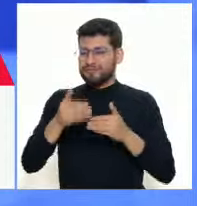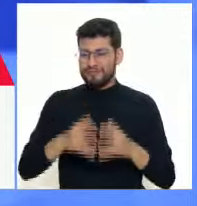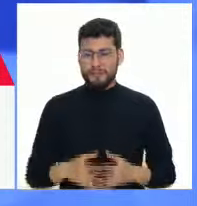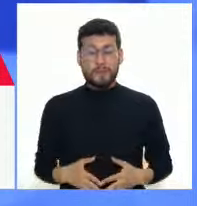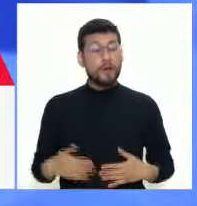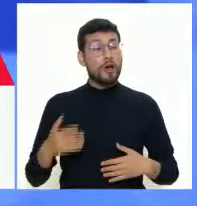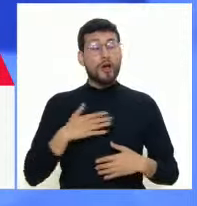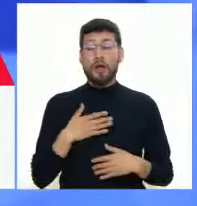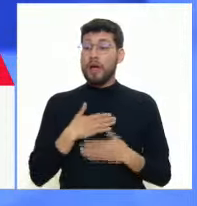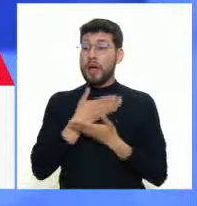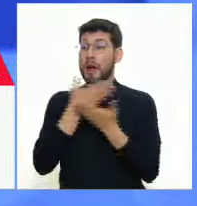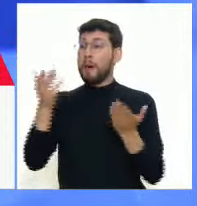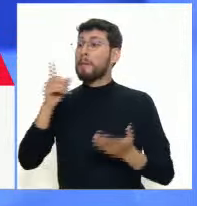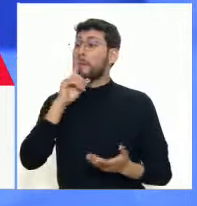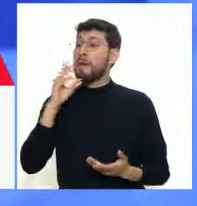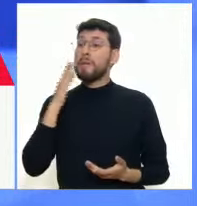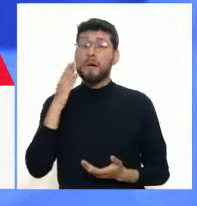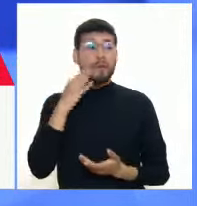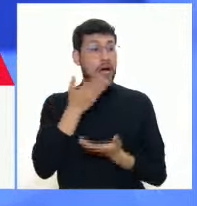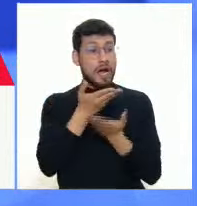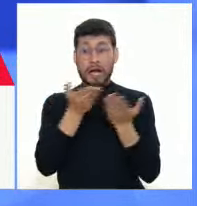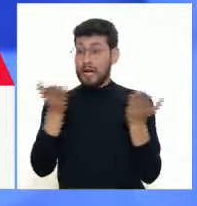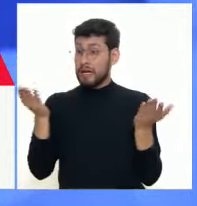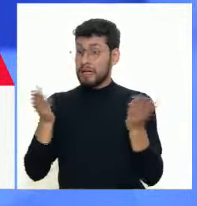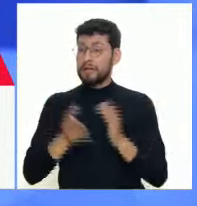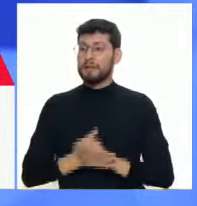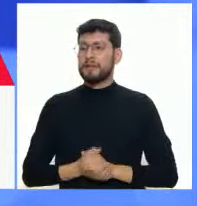decirles a los papitos, a las mamitas,